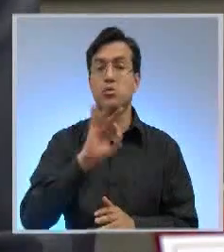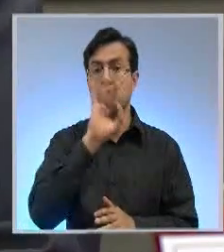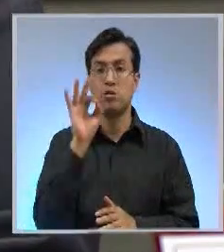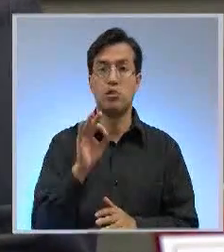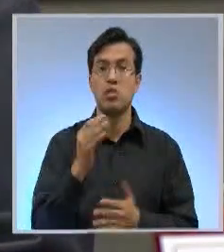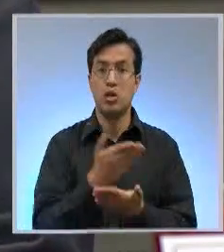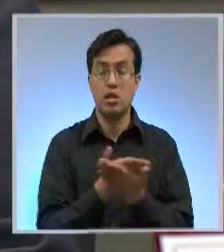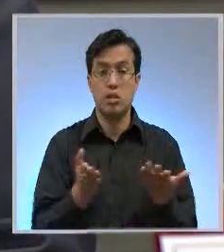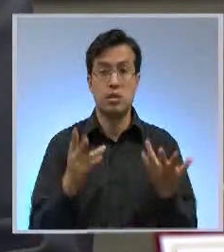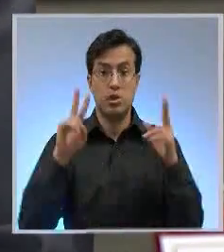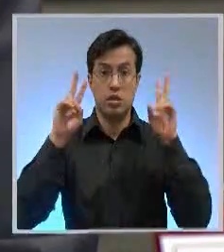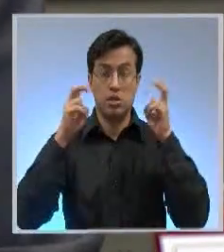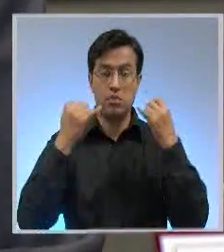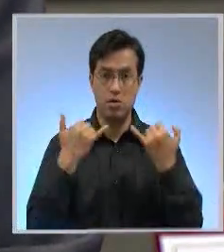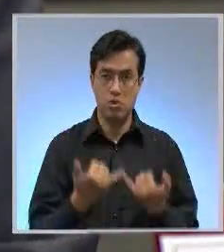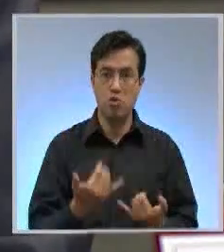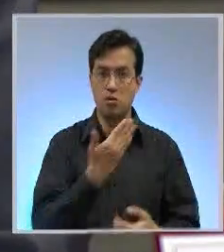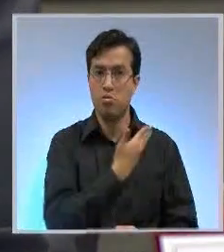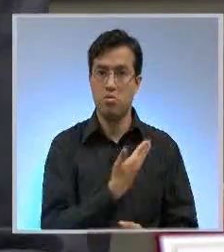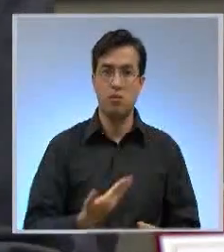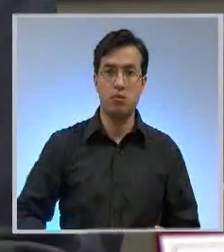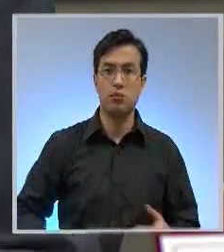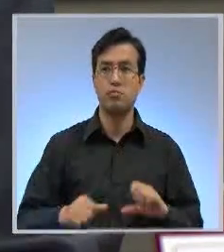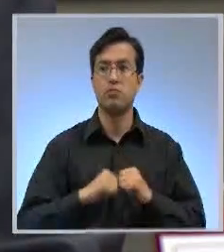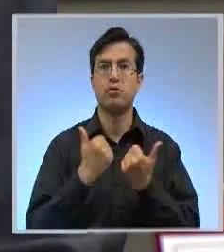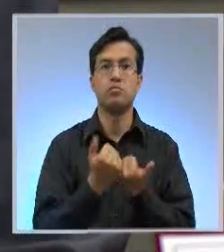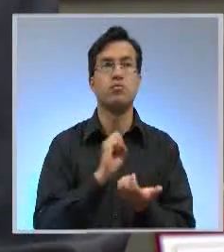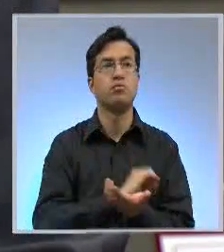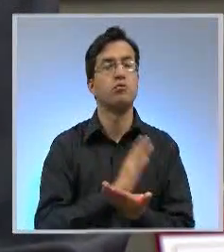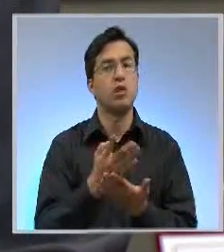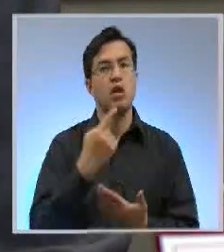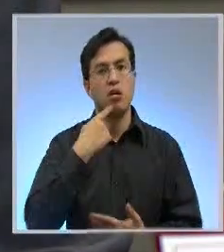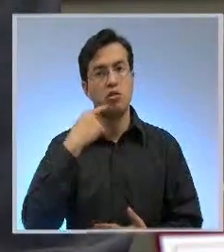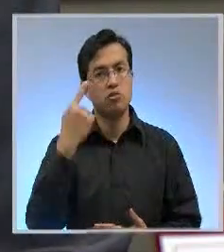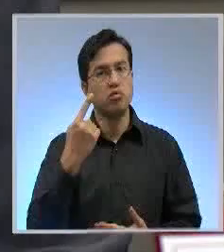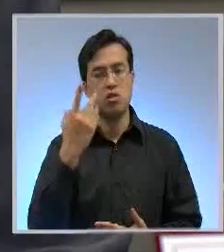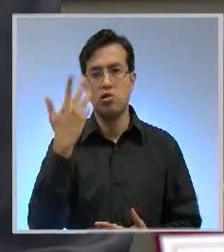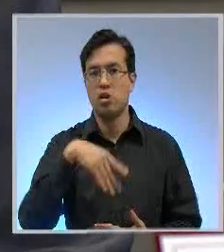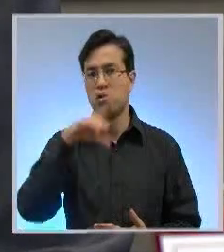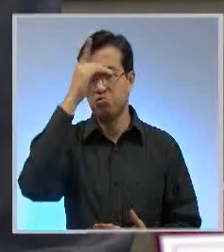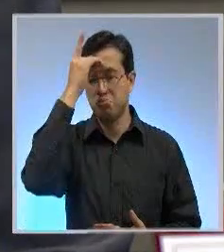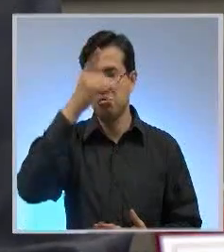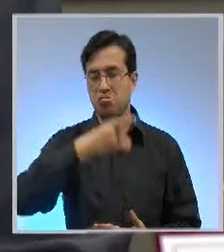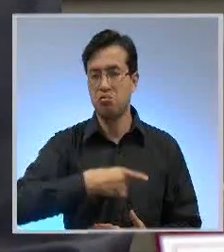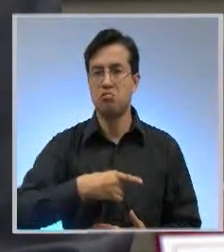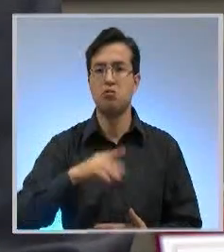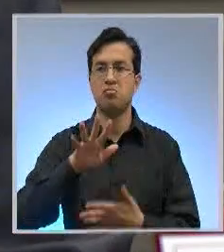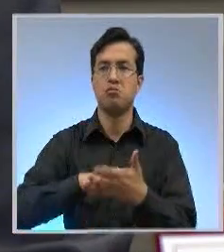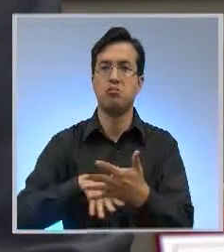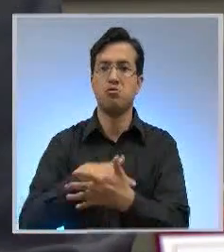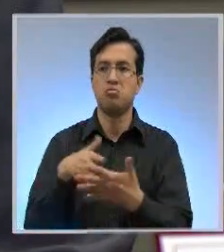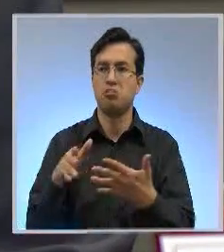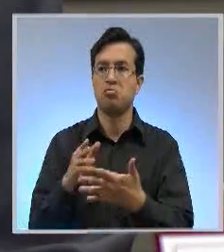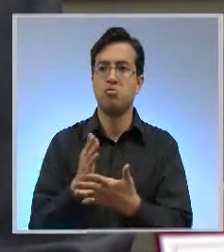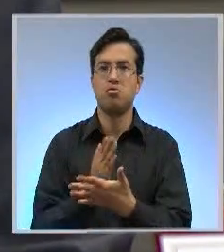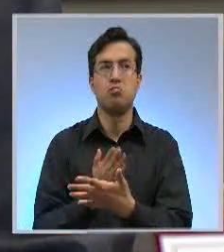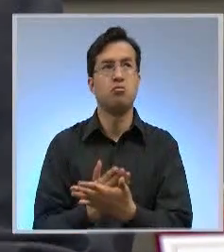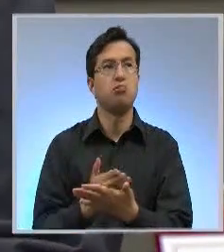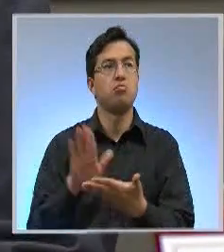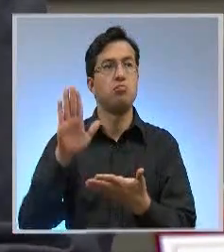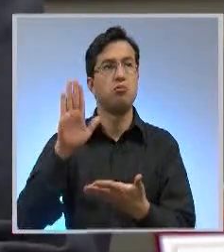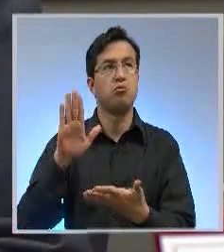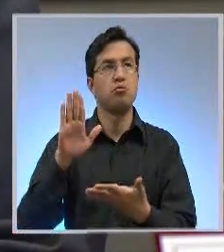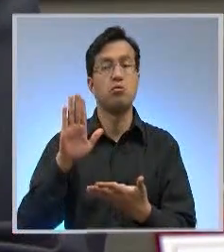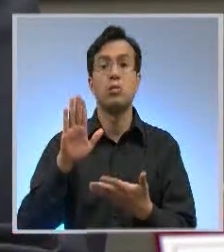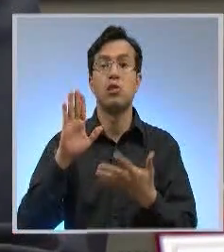de ley de redistribución de la riqueza, excluyendo la tabla que se relaciona con el cálculo del tributo para los